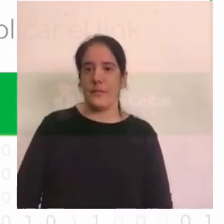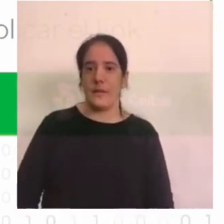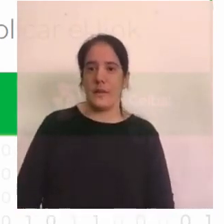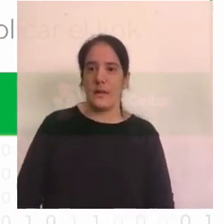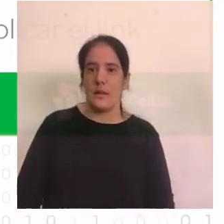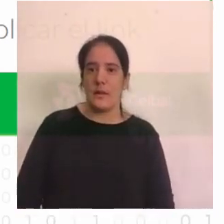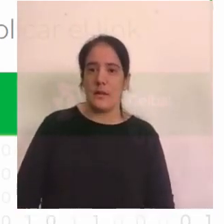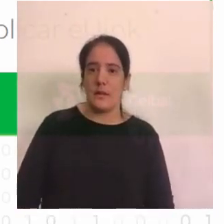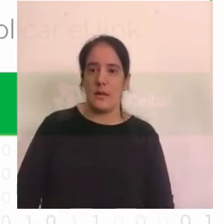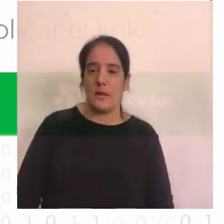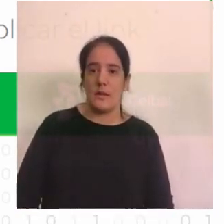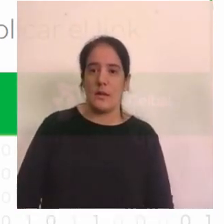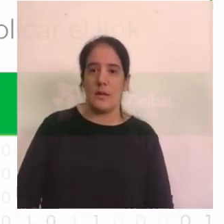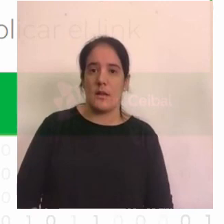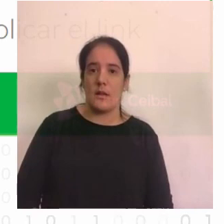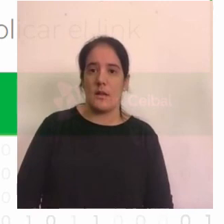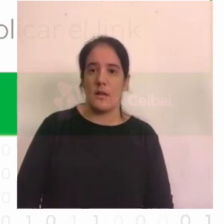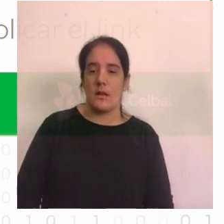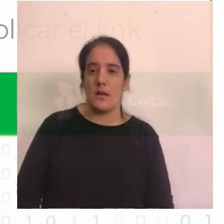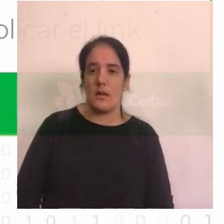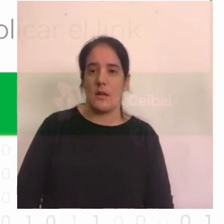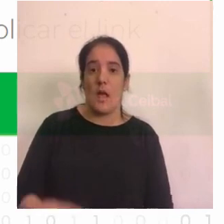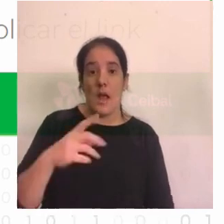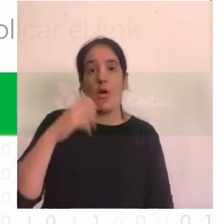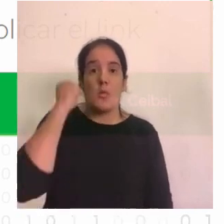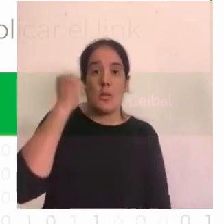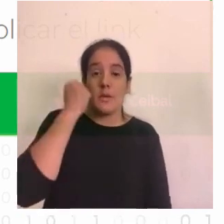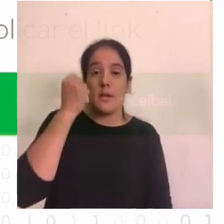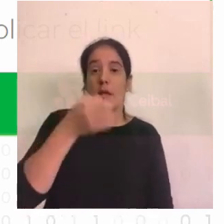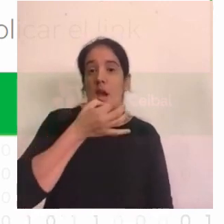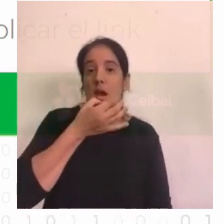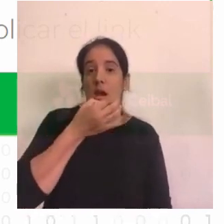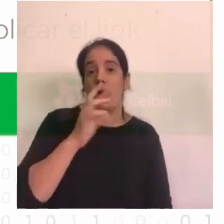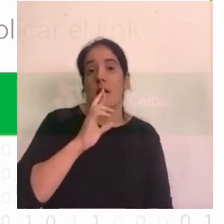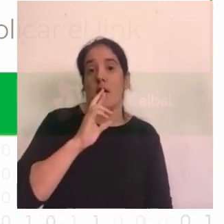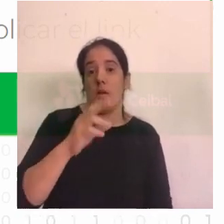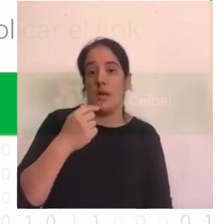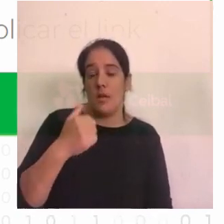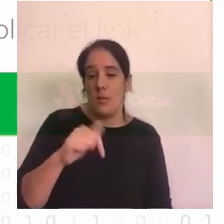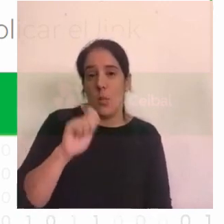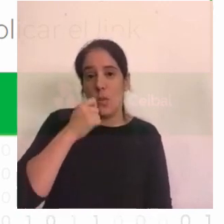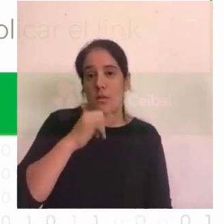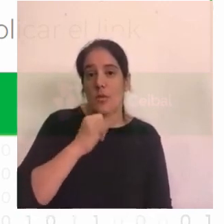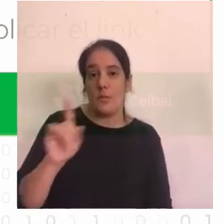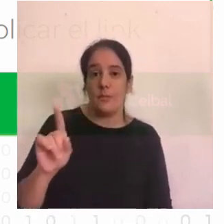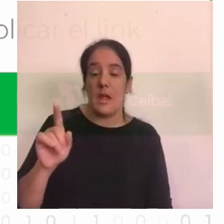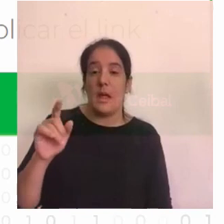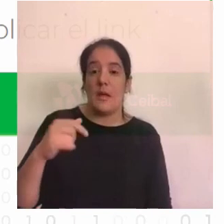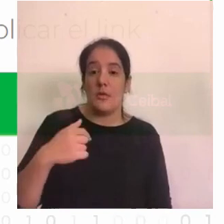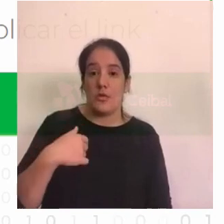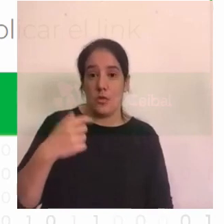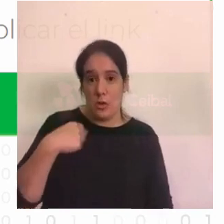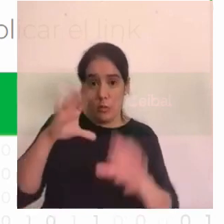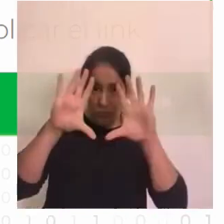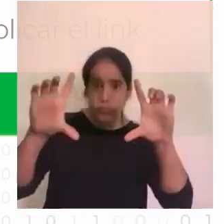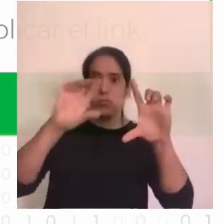algo importante después que uno obtiene un resultado, ver qué tan robusto es este resultado. O sea, bien, yo obtengo esta tabla, que es como mi tabla principal de